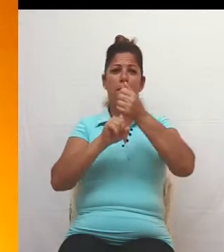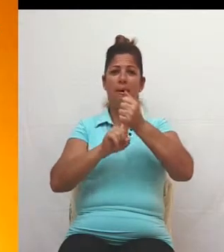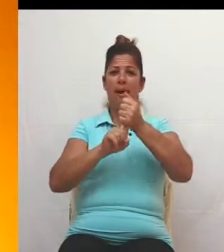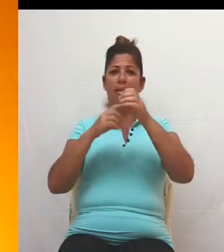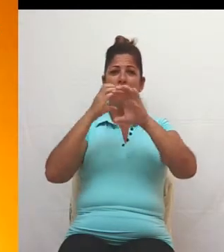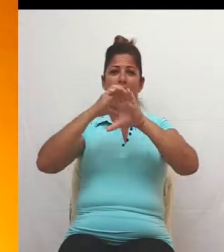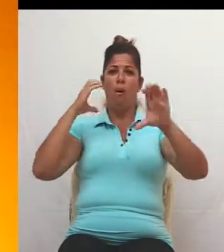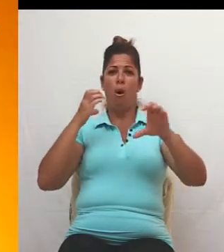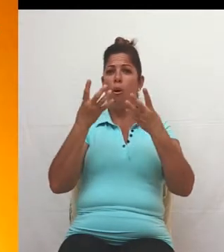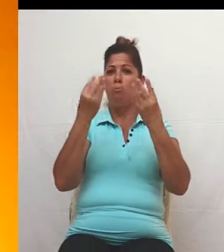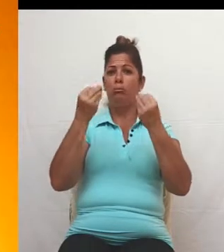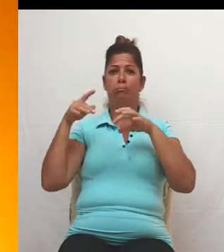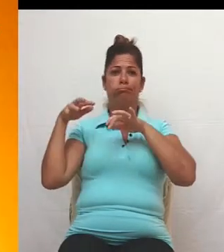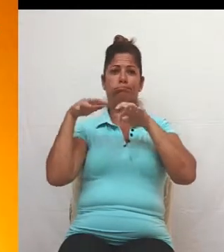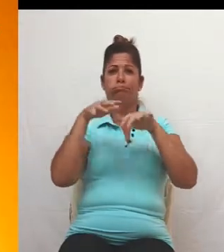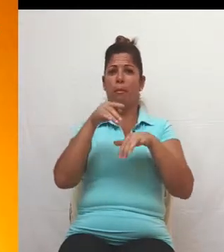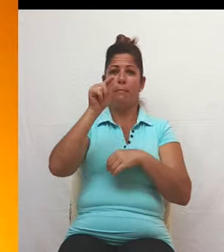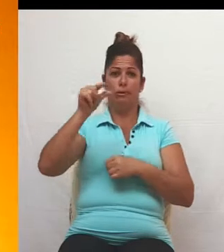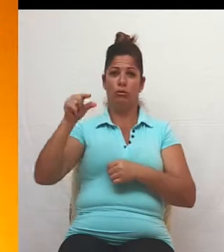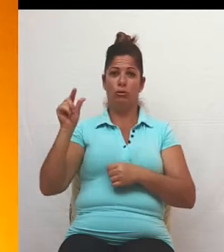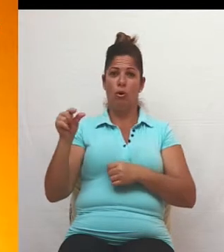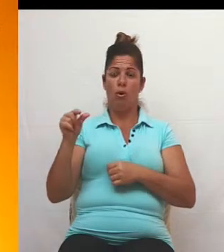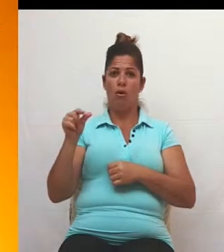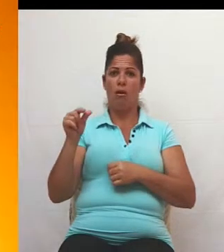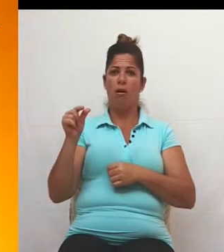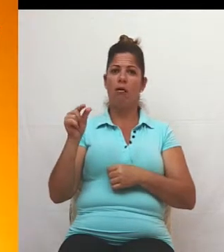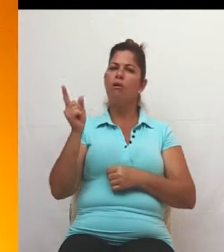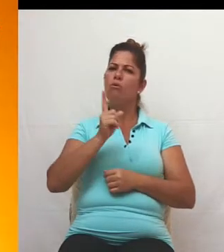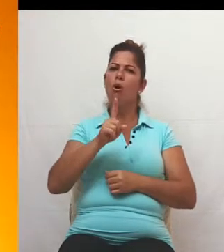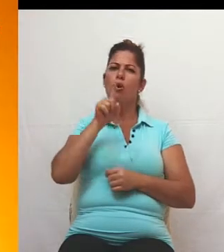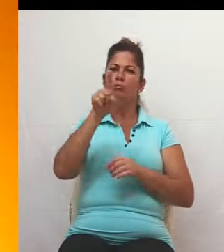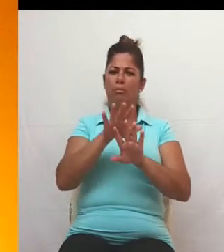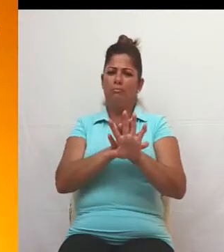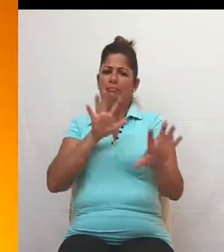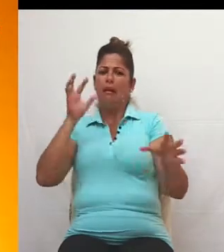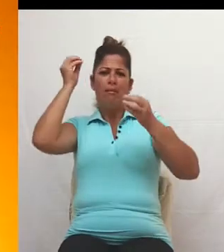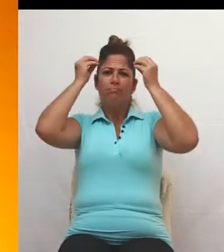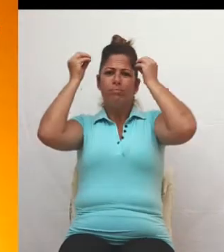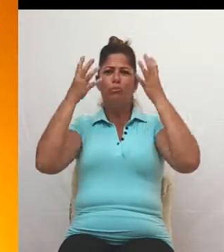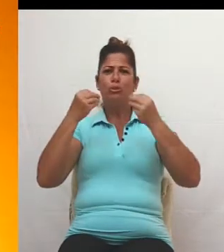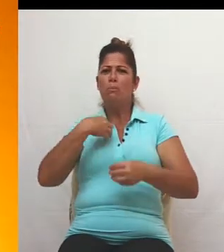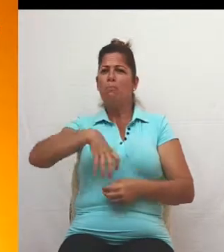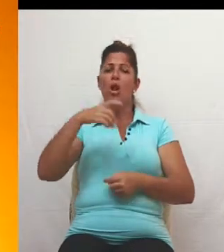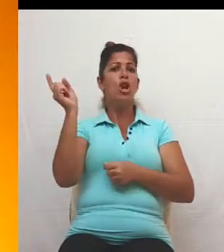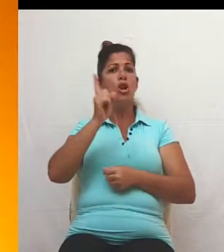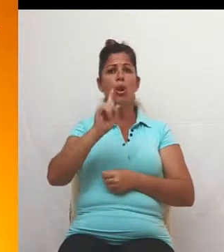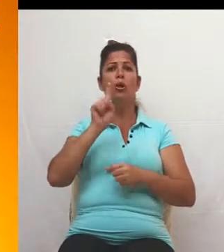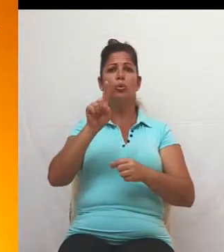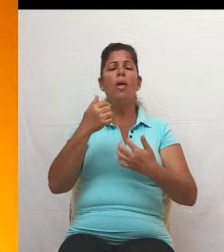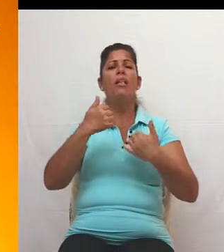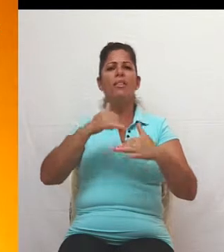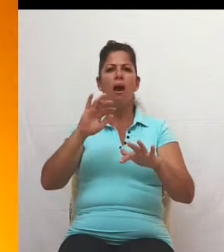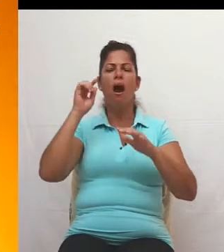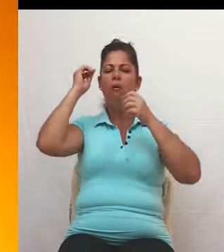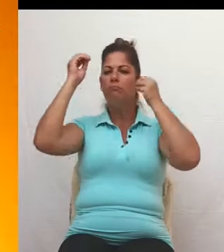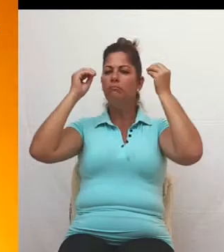observa los pensamientos que se acercan y en lugar de evitarlos míralos con